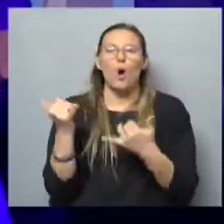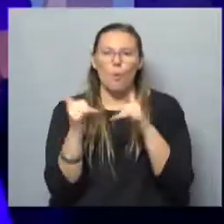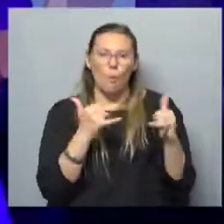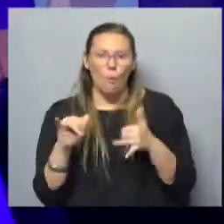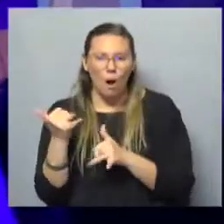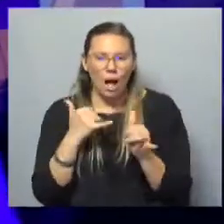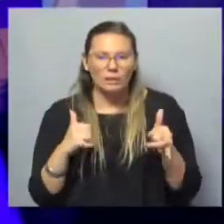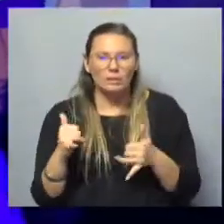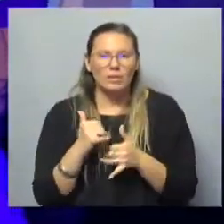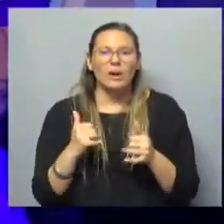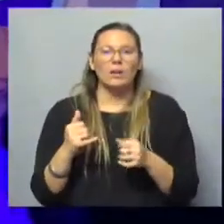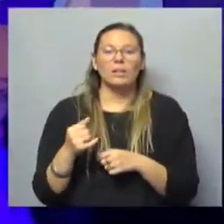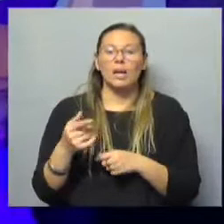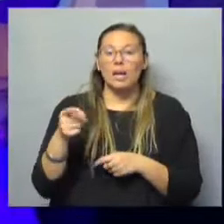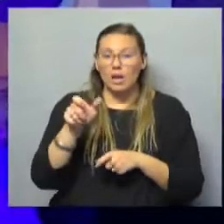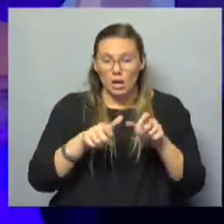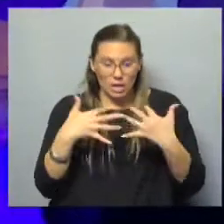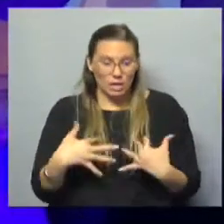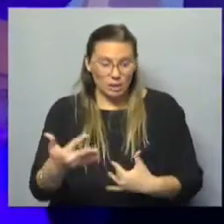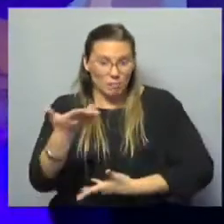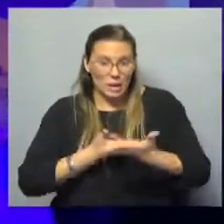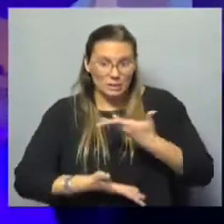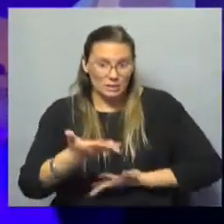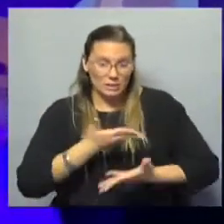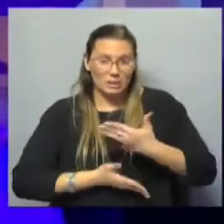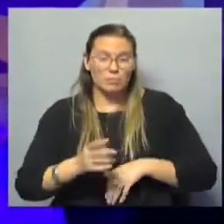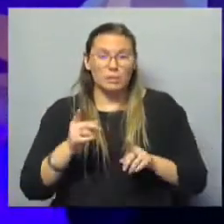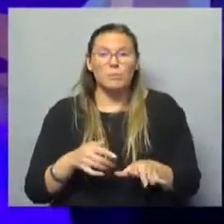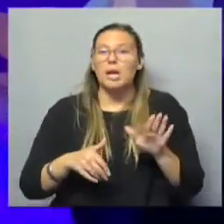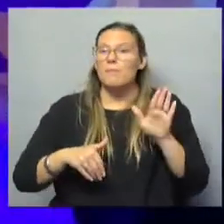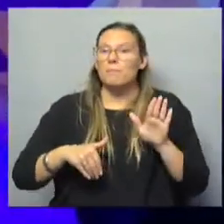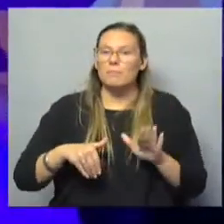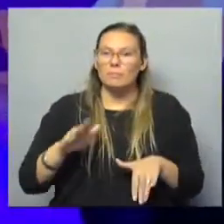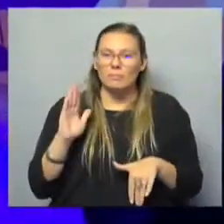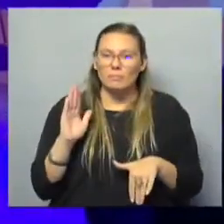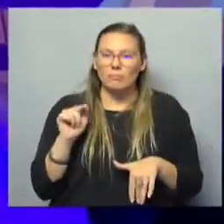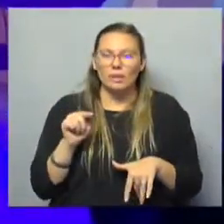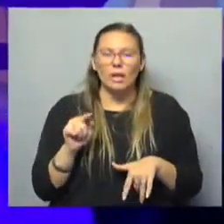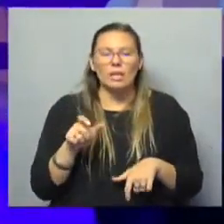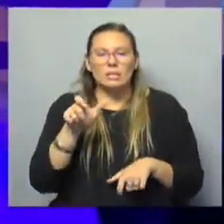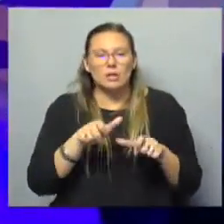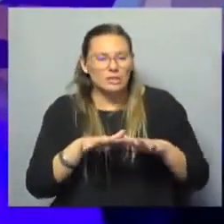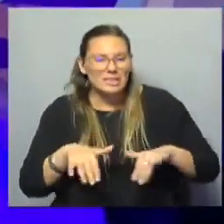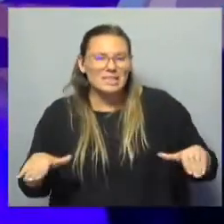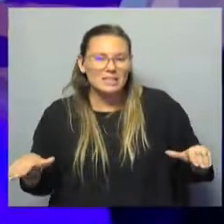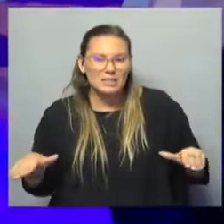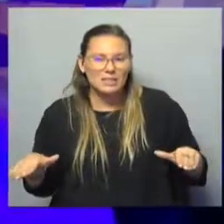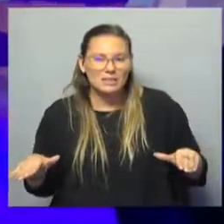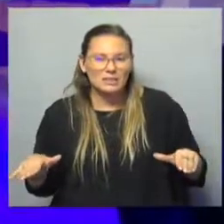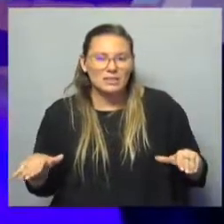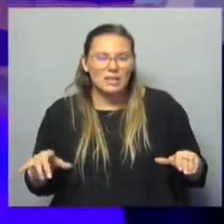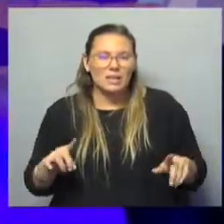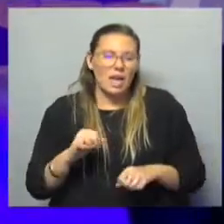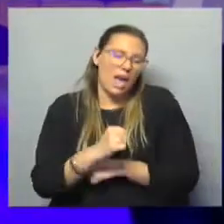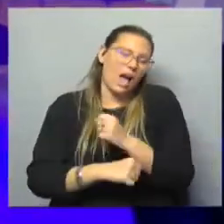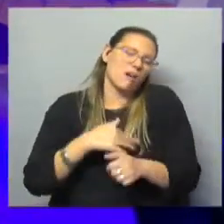tiempo, que hagan partícipe de ese juego a la gente del otro lado. Sobre todo también porque, bueno, porque es el público infantil que dentro de